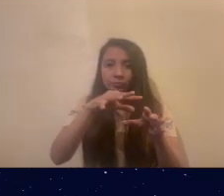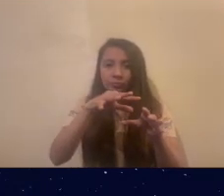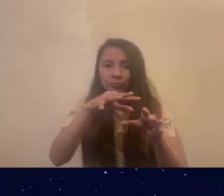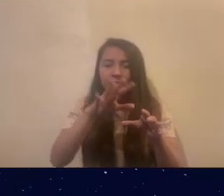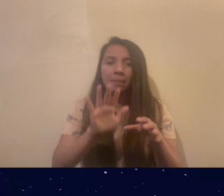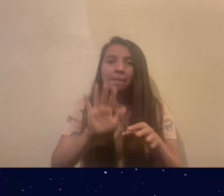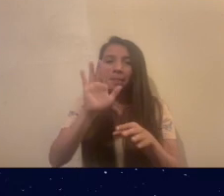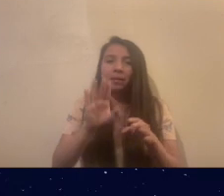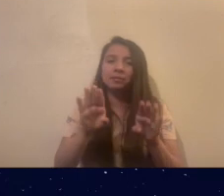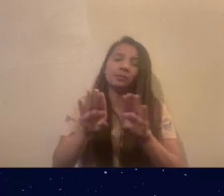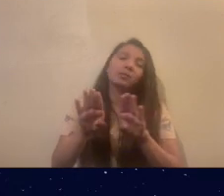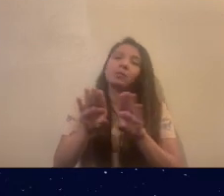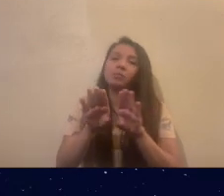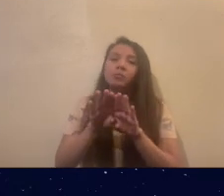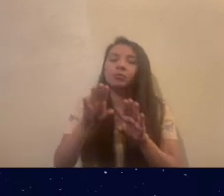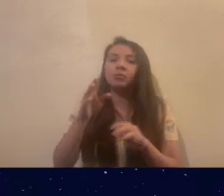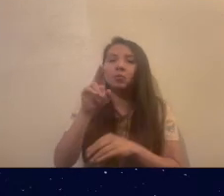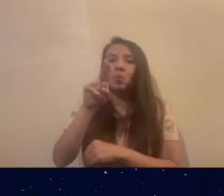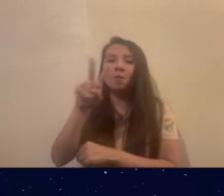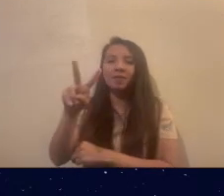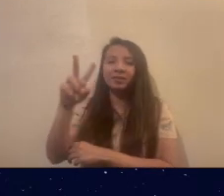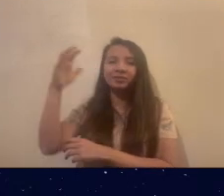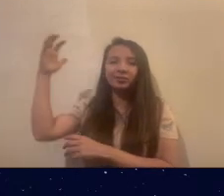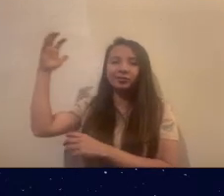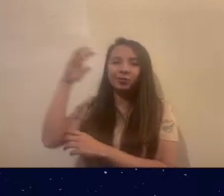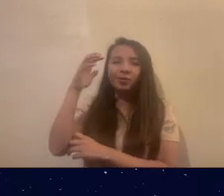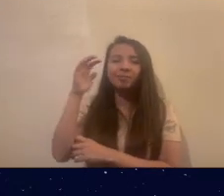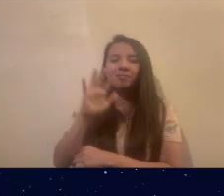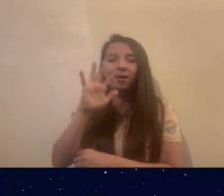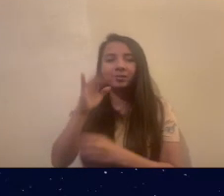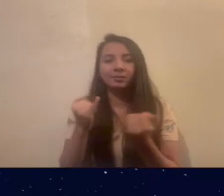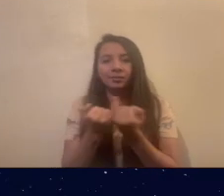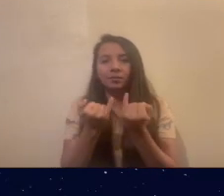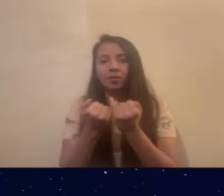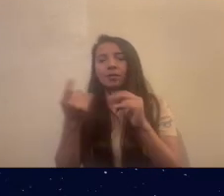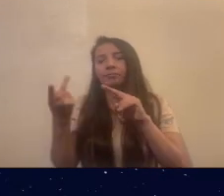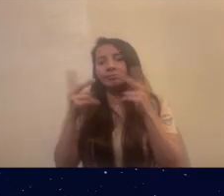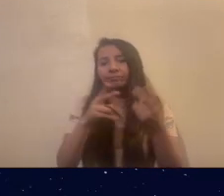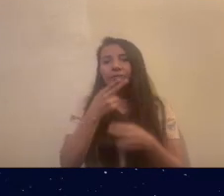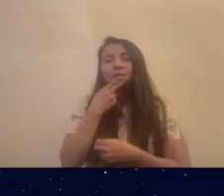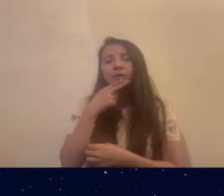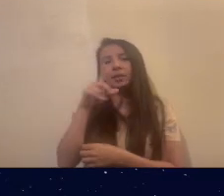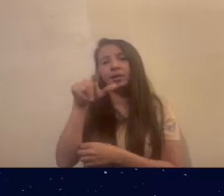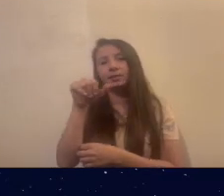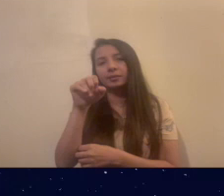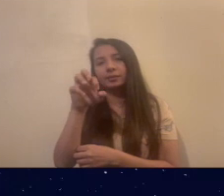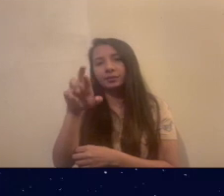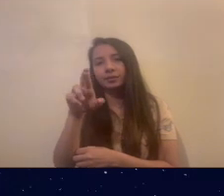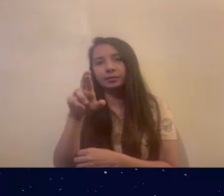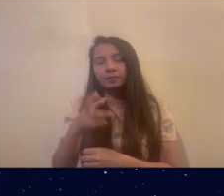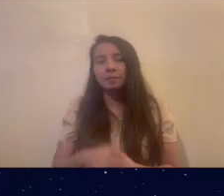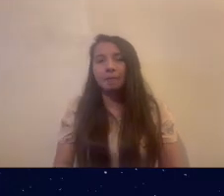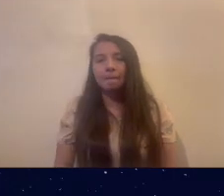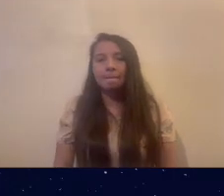del láser, de la simulación de la radiación UV sobre toda la superficie de todas las semillas en el Petri dish, por ejemplo.